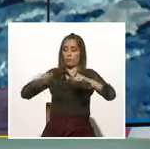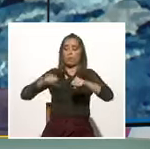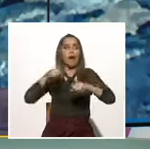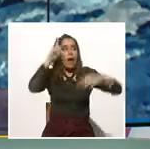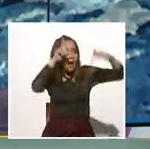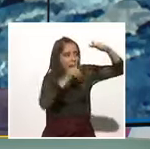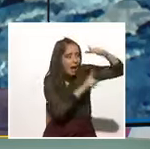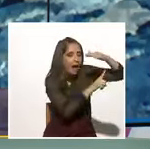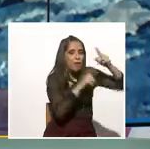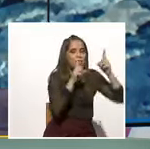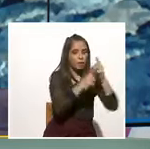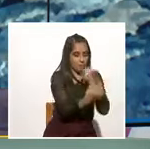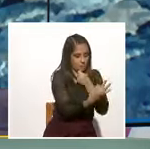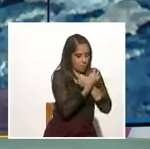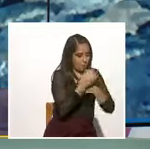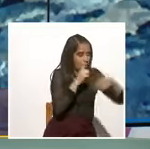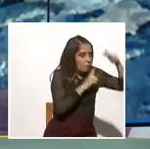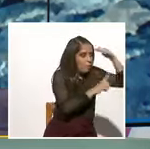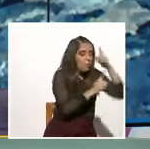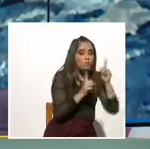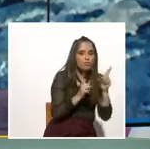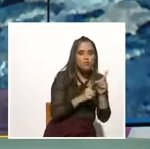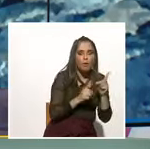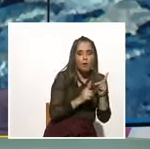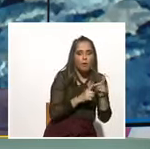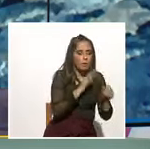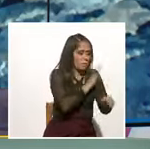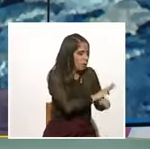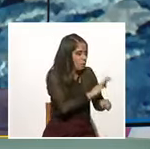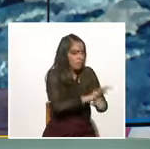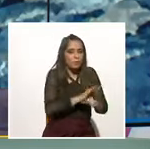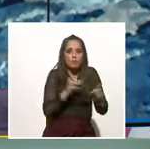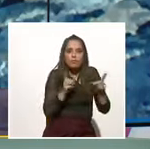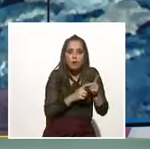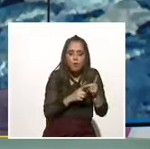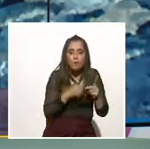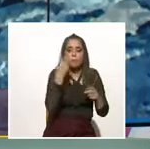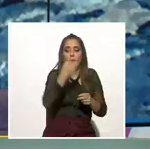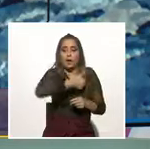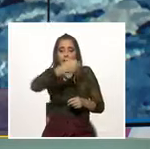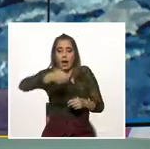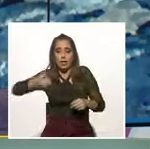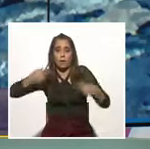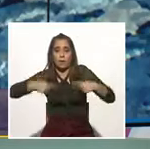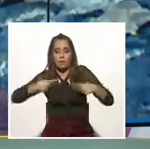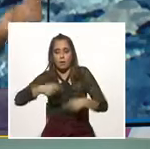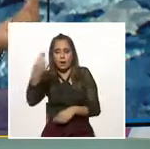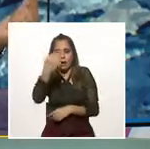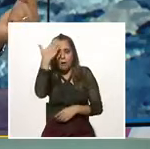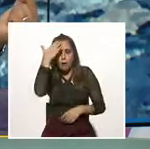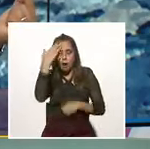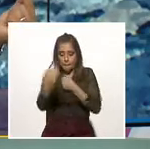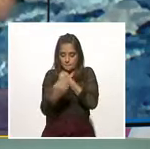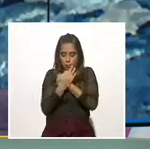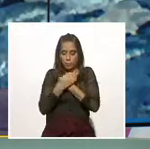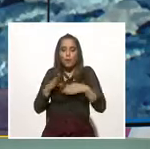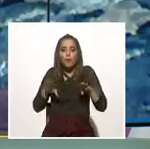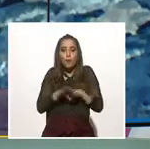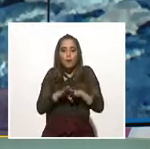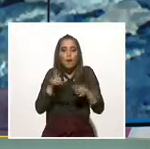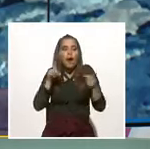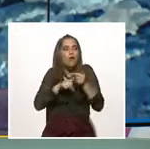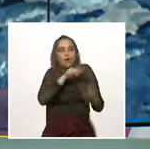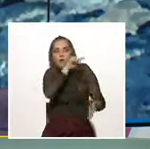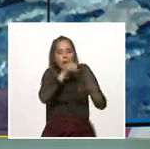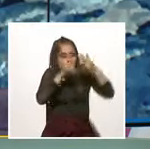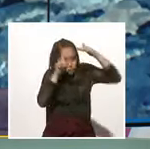de autoprotección, porque la autoprotección es el hecho de que cada uno de nosotros conozca su riesgo, cómo minimizar ese riesgo, para que de